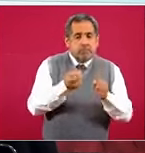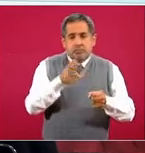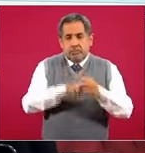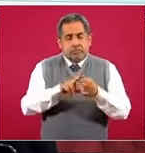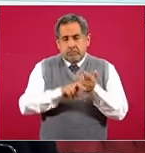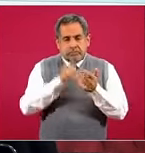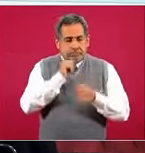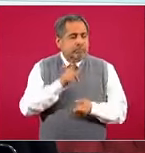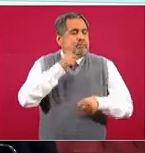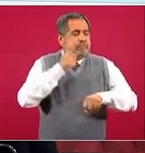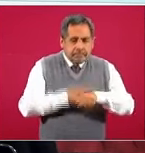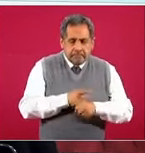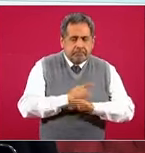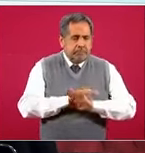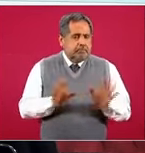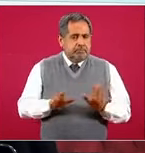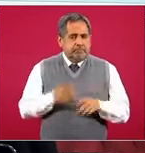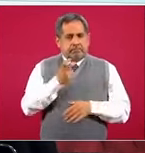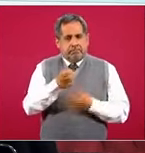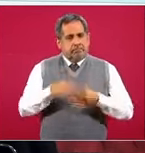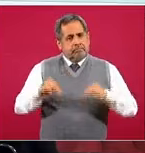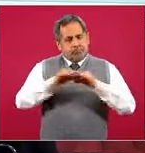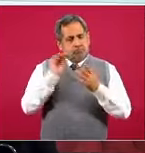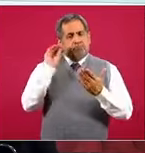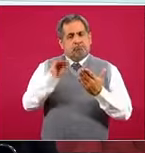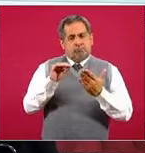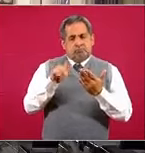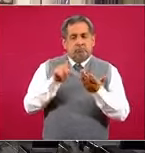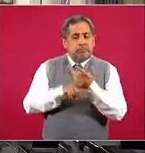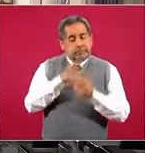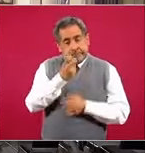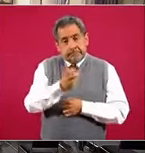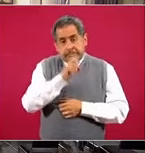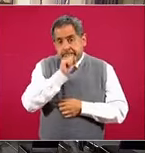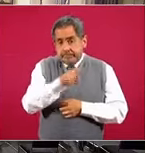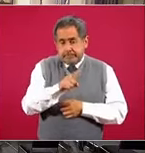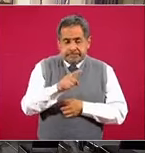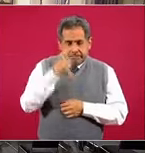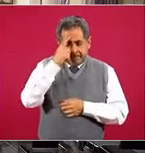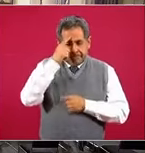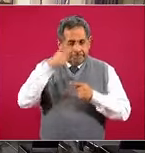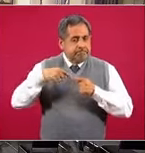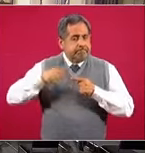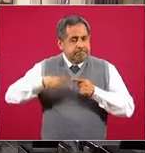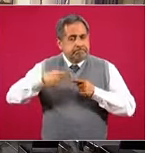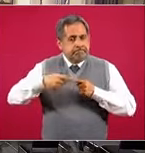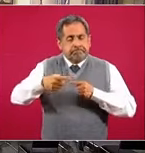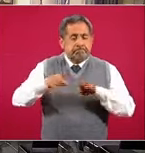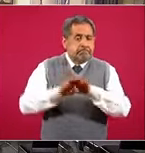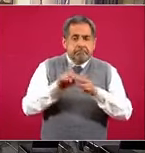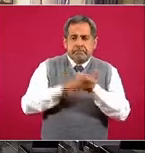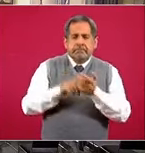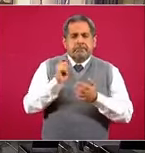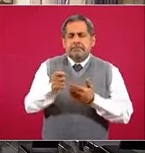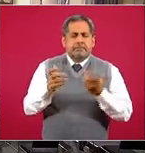hospitalizados. Síndrome COVID. Y es muy importante, porque además este síndrome COVID, conforme nos vamos acercando